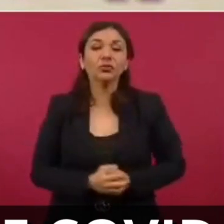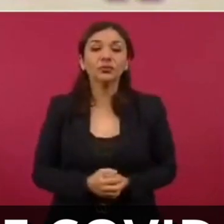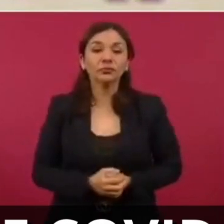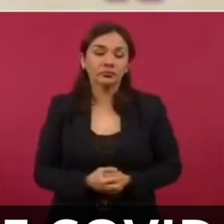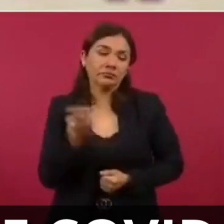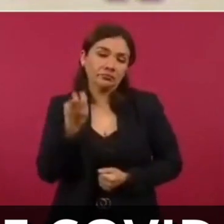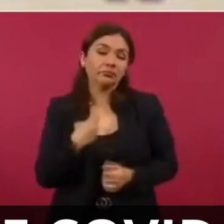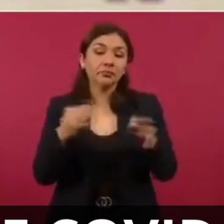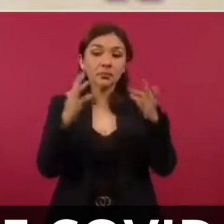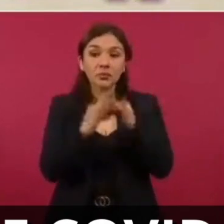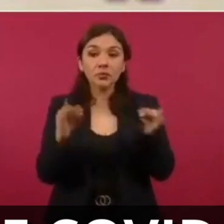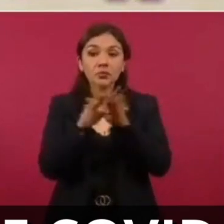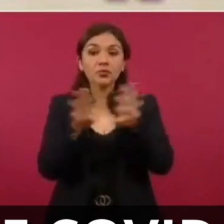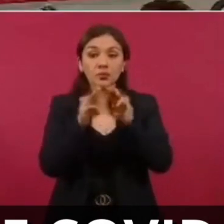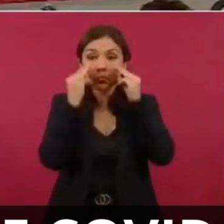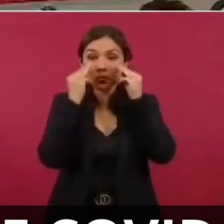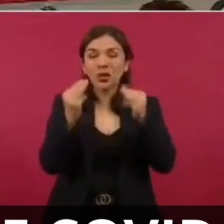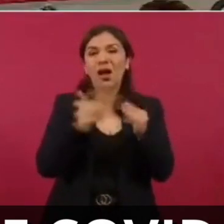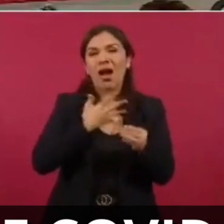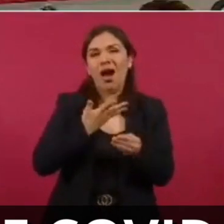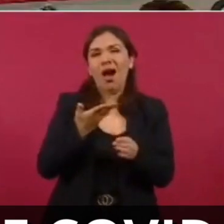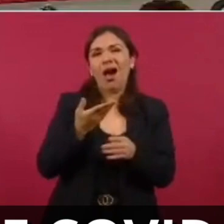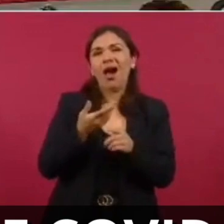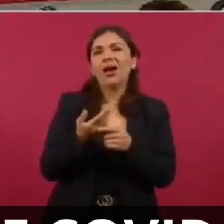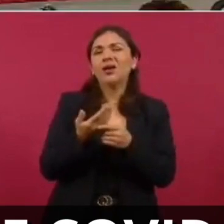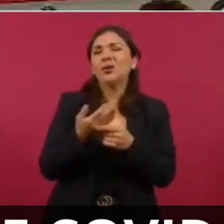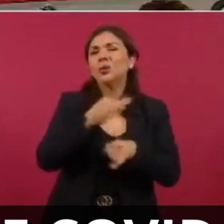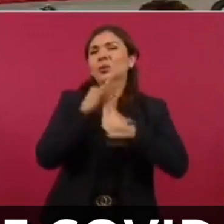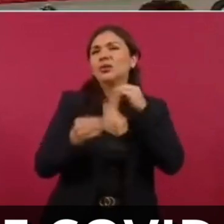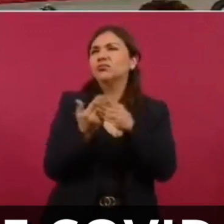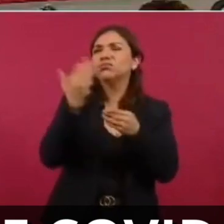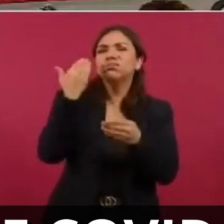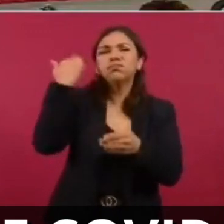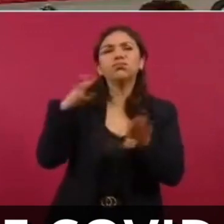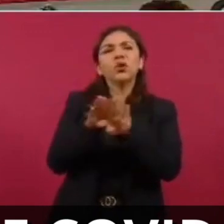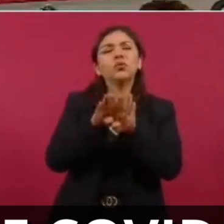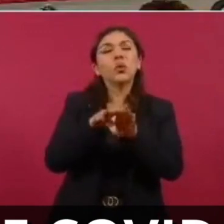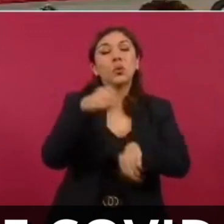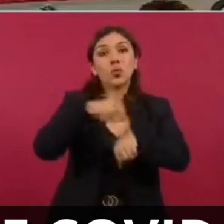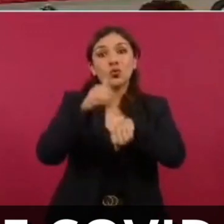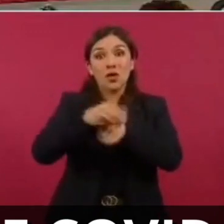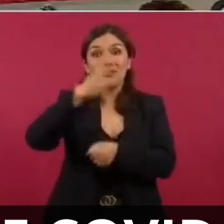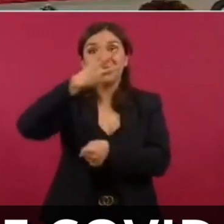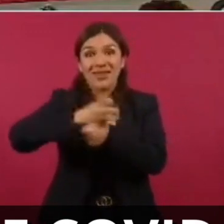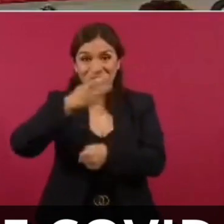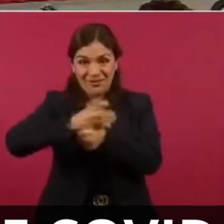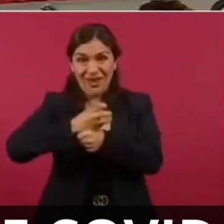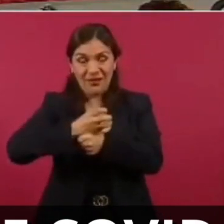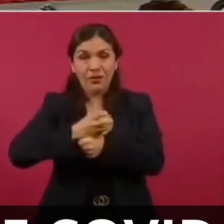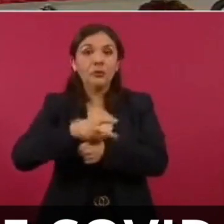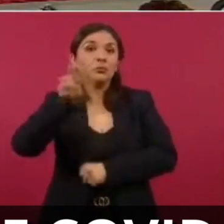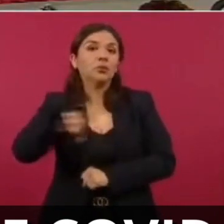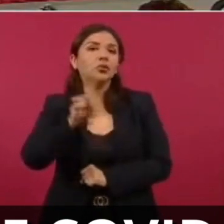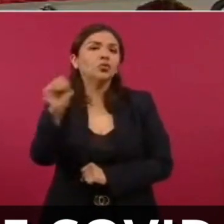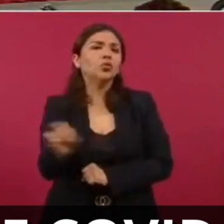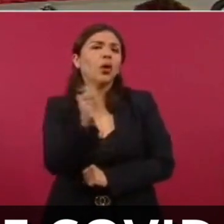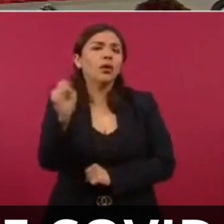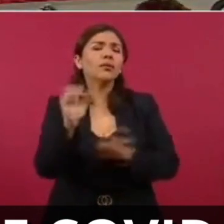en lo que hemos mostrado en las últimas oleadas, desde la oleada número 3, que afortunadamente la